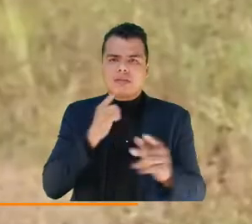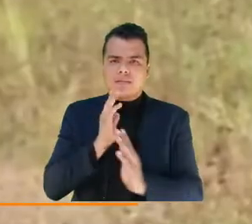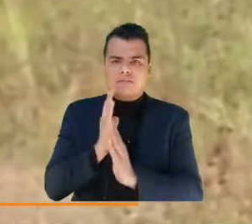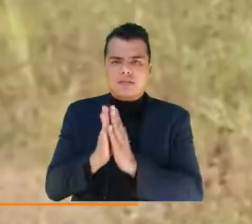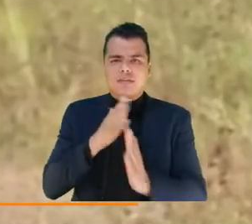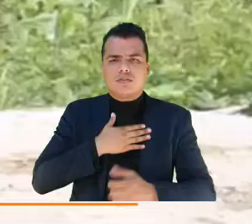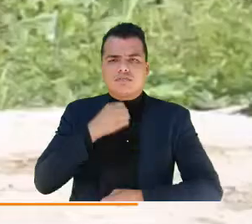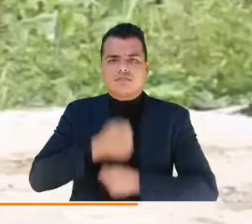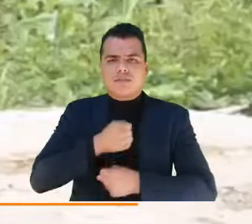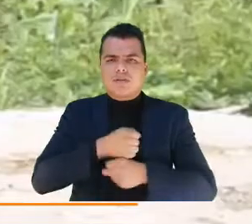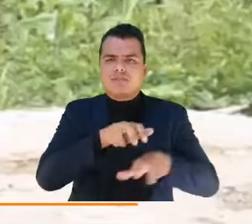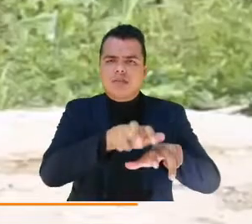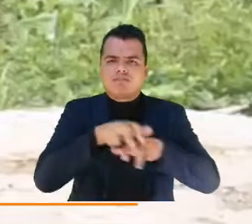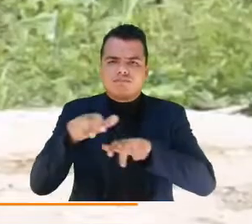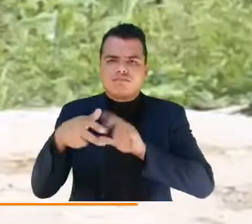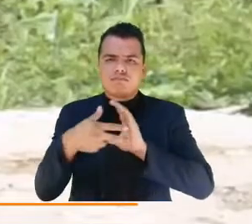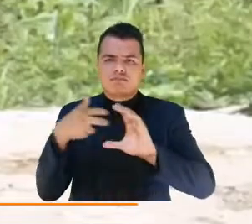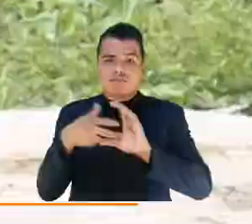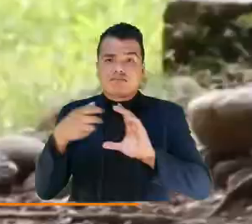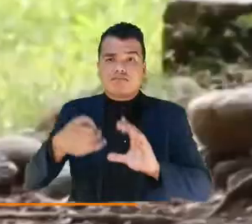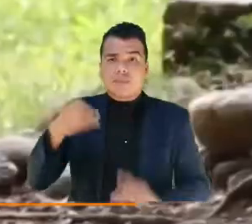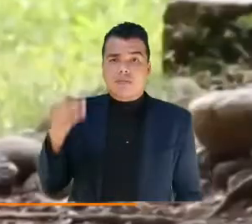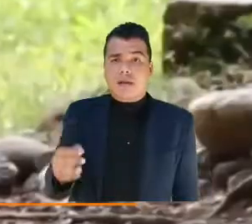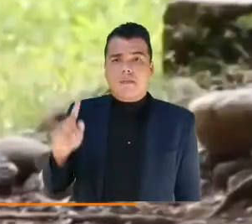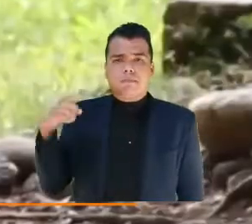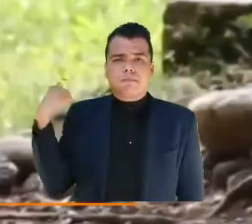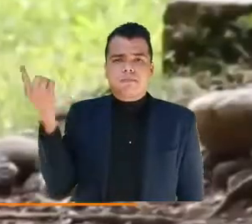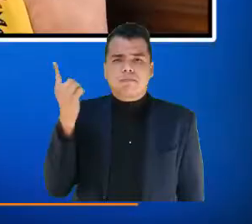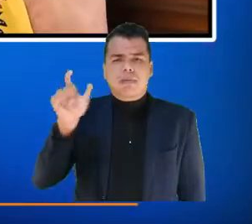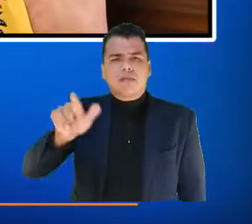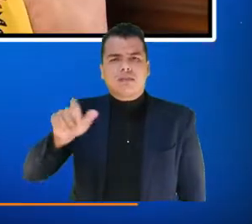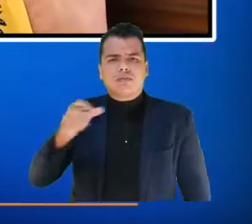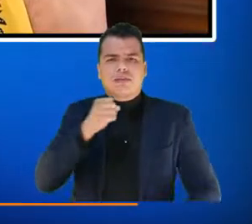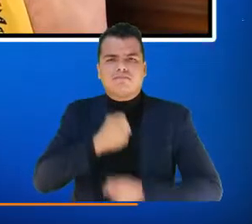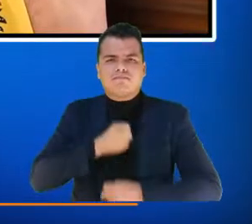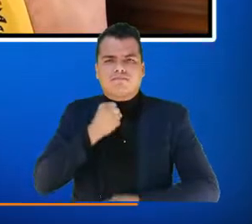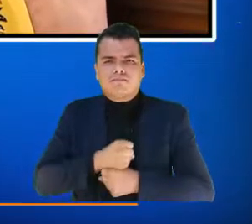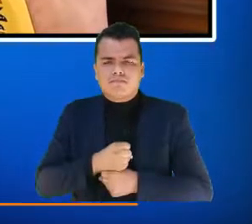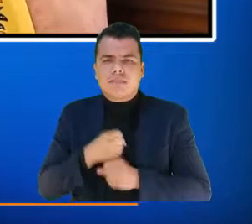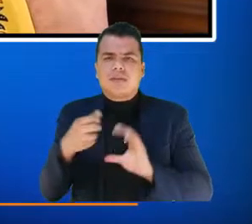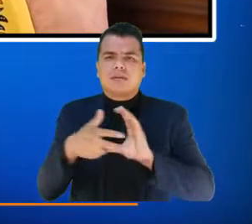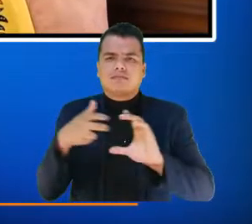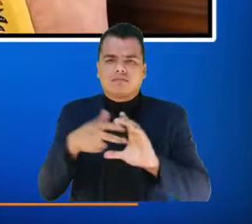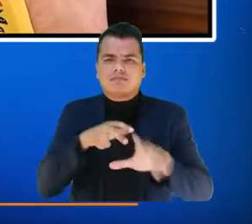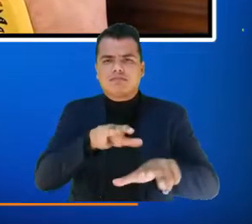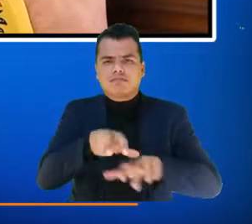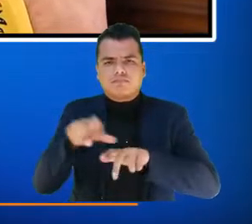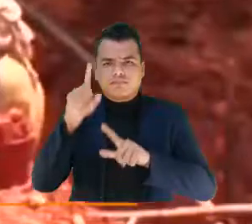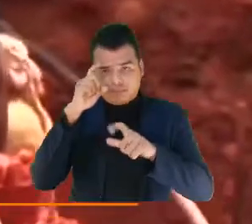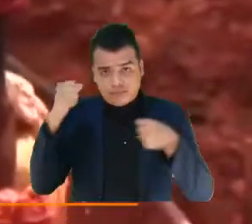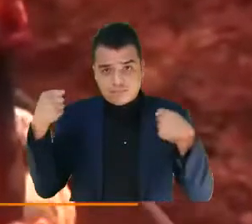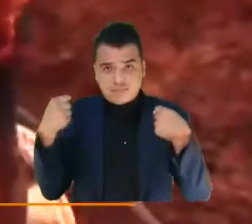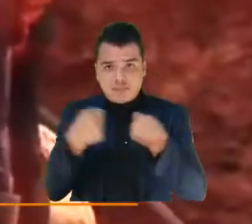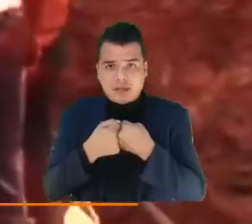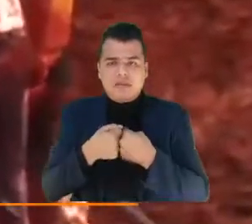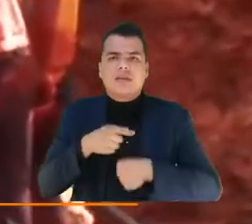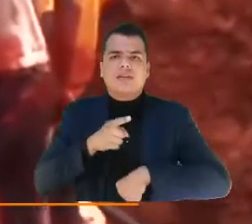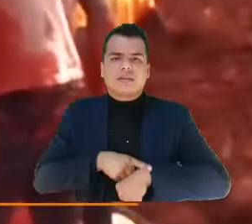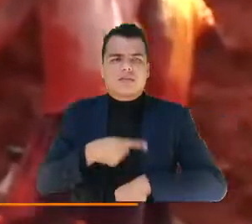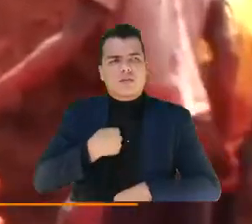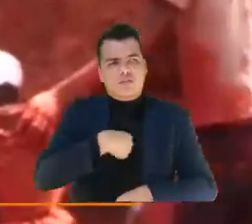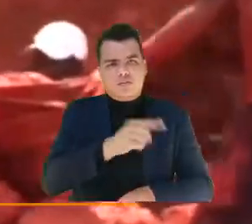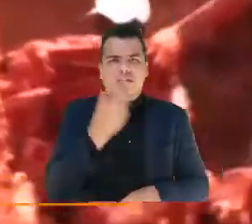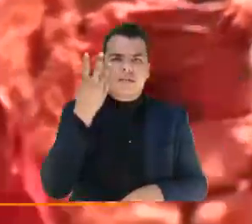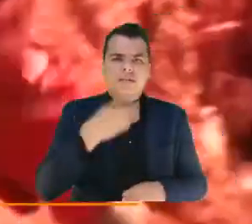soy agrominera. Y es que trabajan la agricultura en la articulación con la minería. 3 días van a